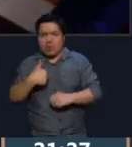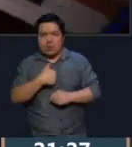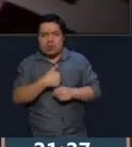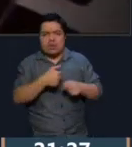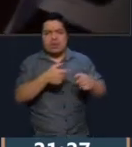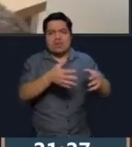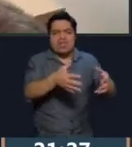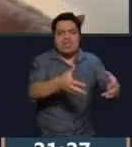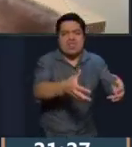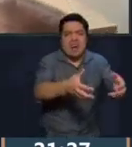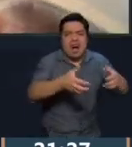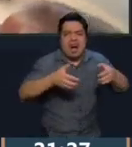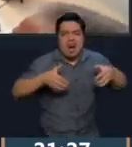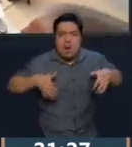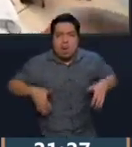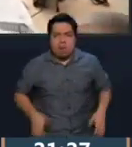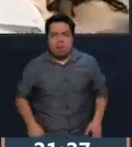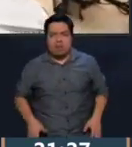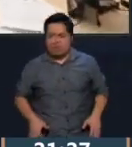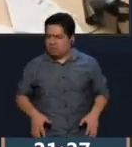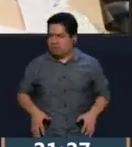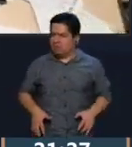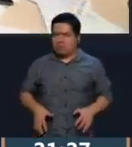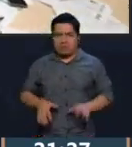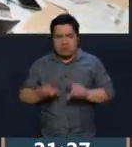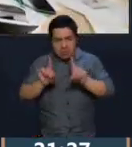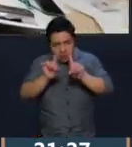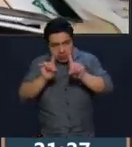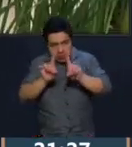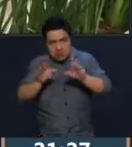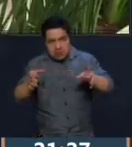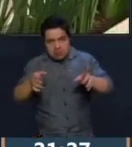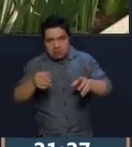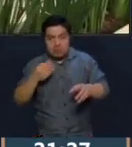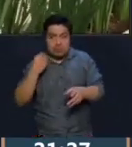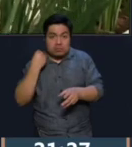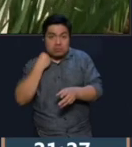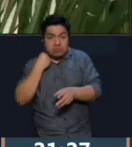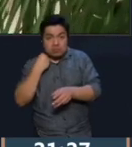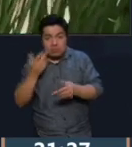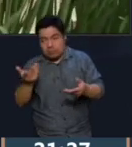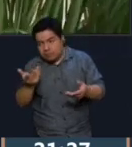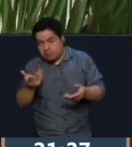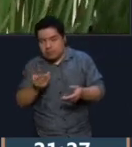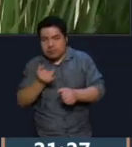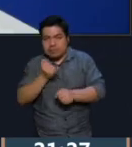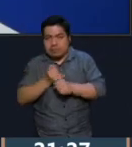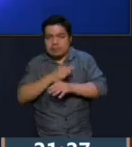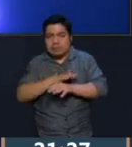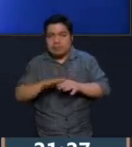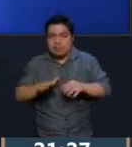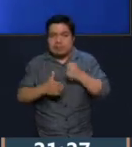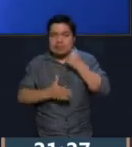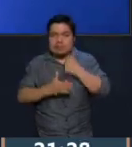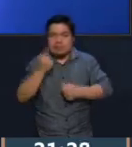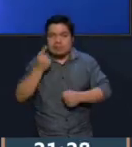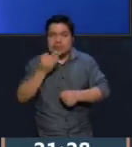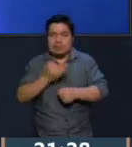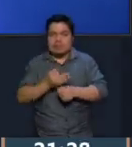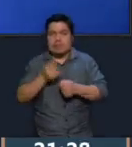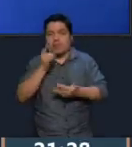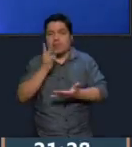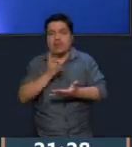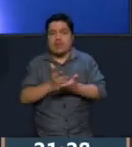robar nada. Por supuesto, los legisladores, pues para empezar, imposible, porque nosotros lo que hacemos es